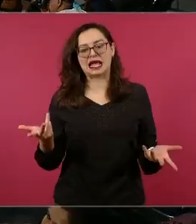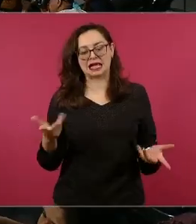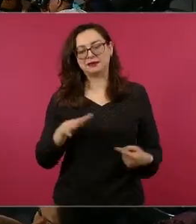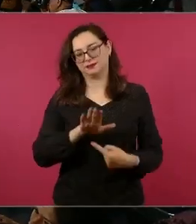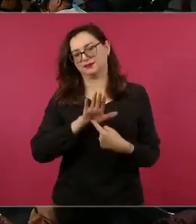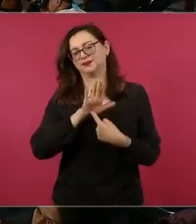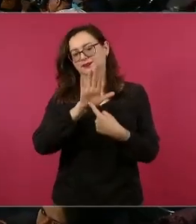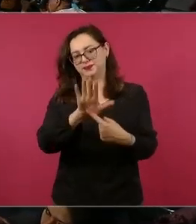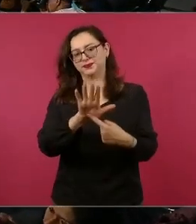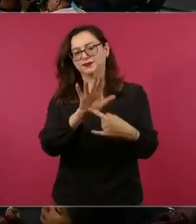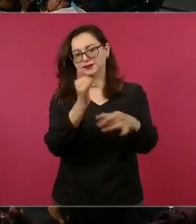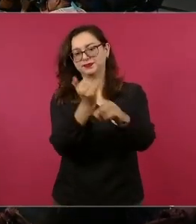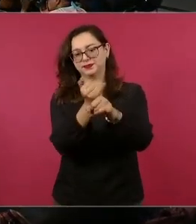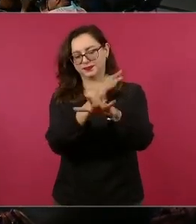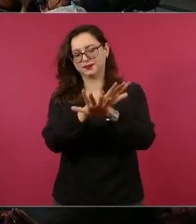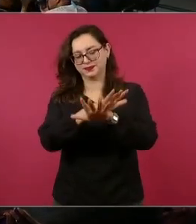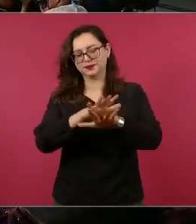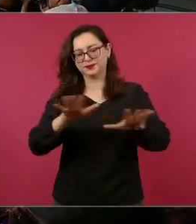acompañan pues